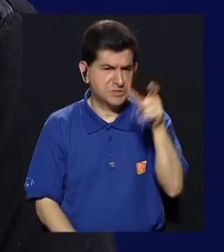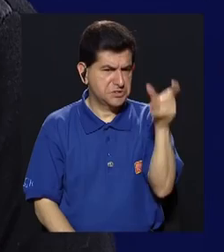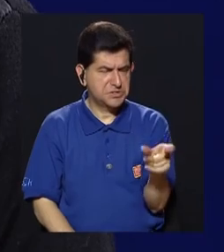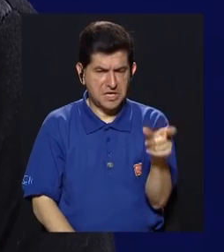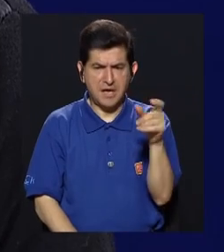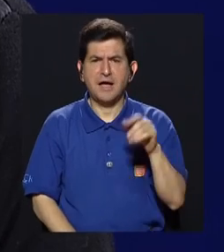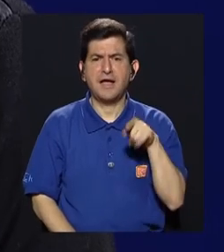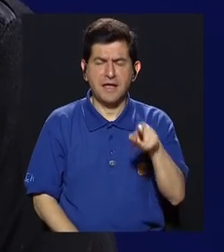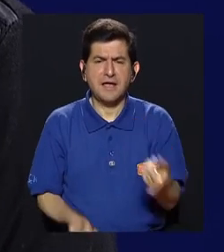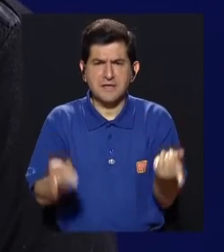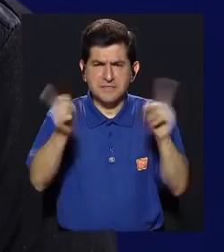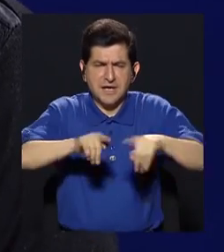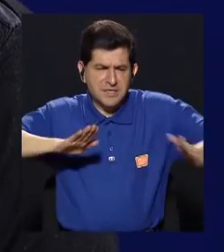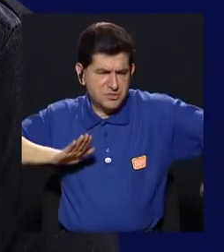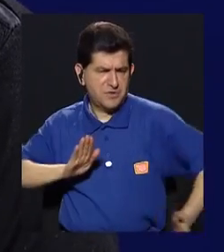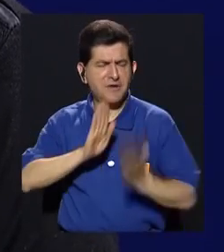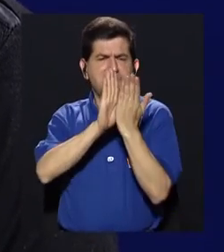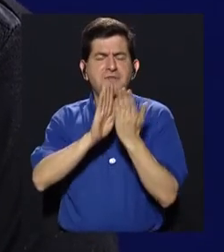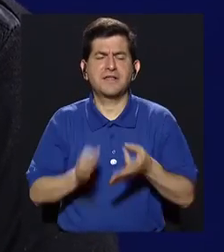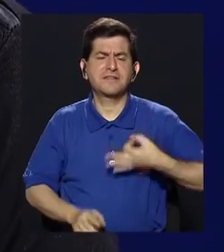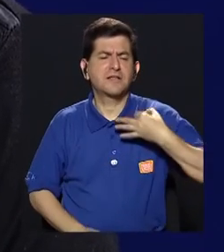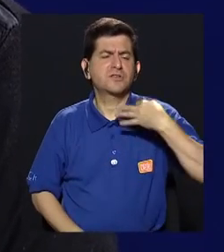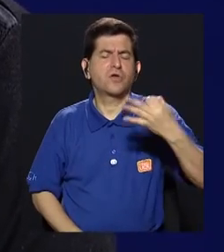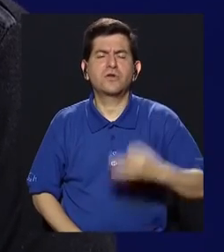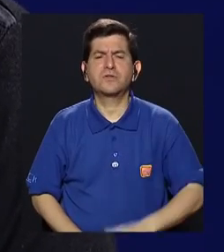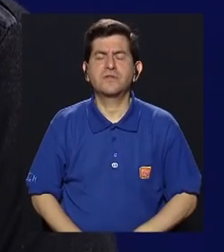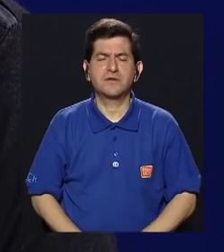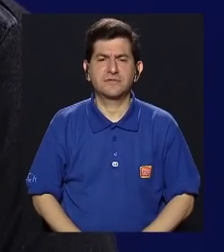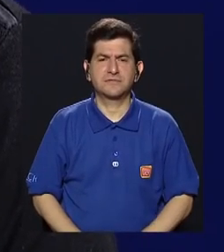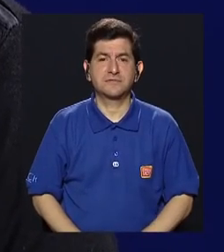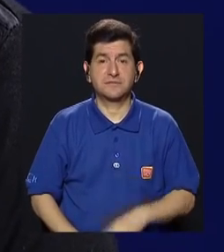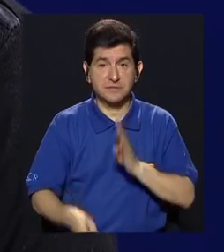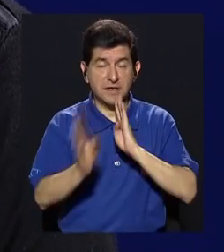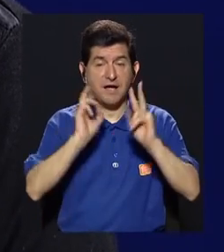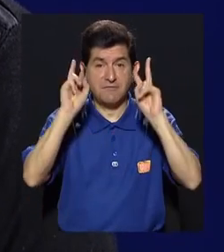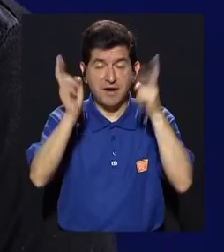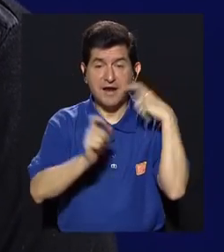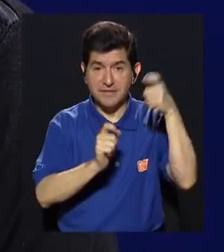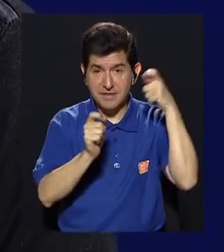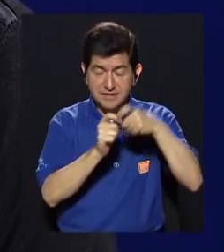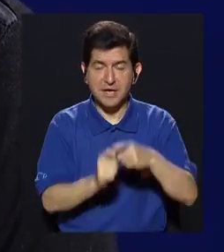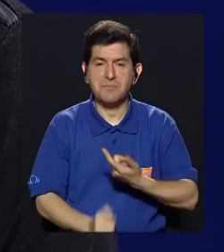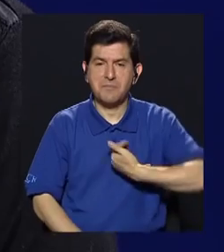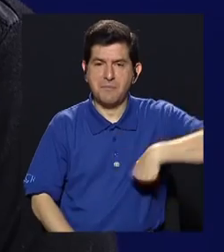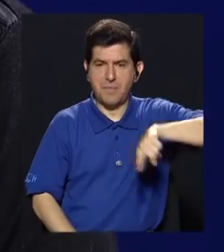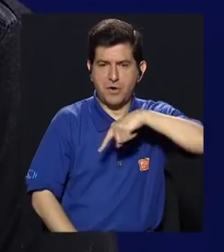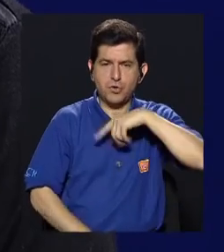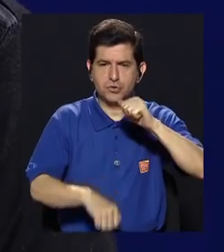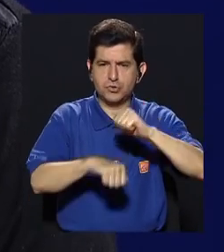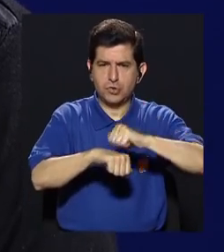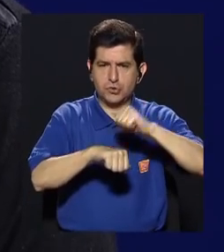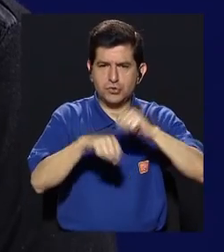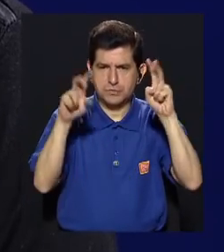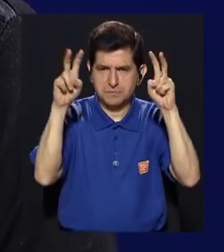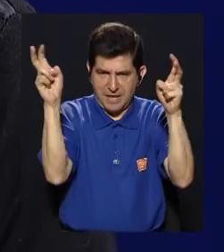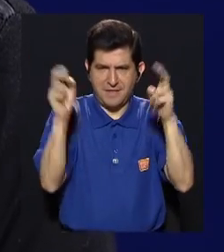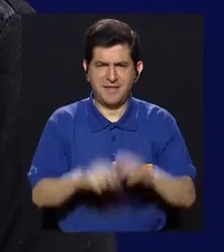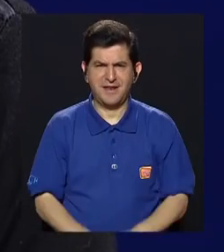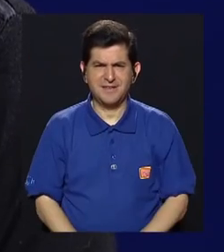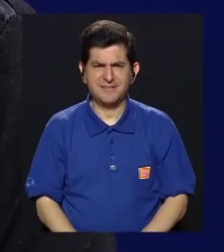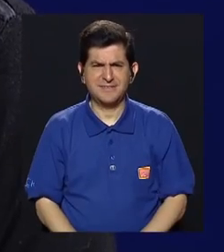sí sí pienso que no son películas pesimistas pero si definitivamente son son de lucha son de como el individuo se hace